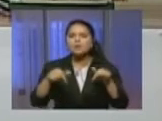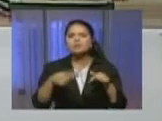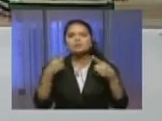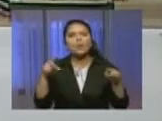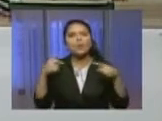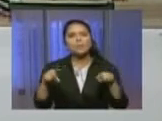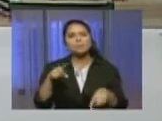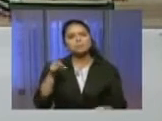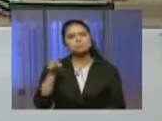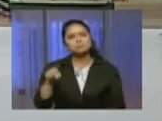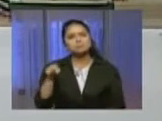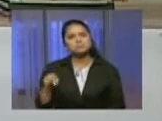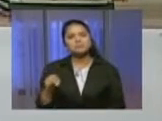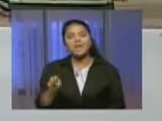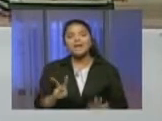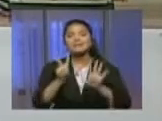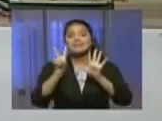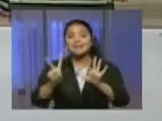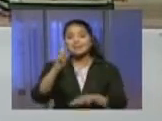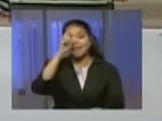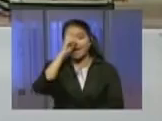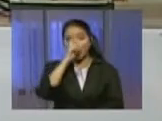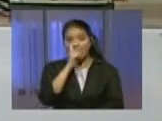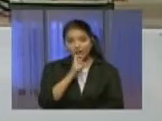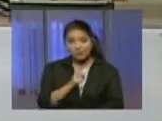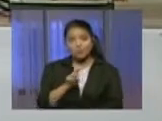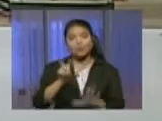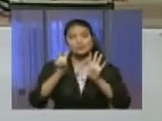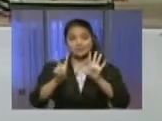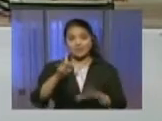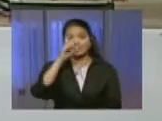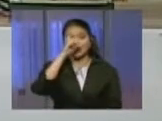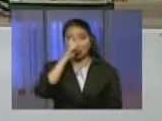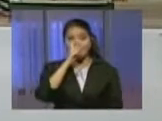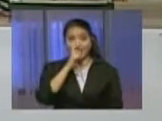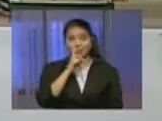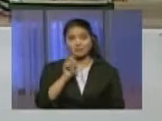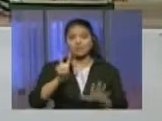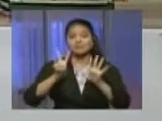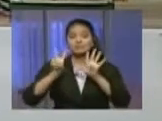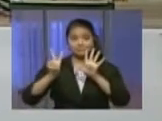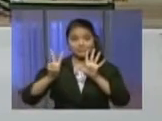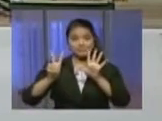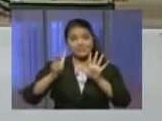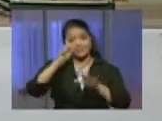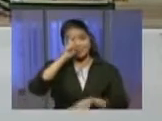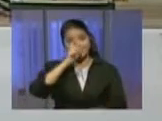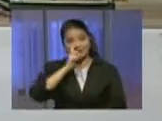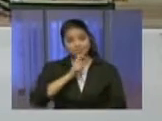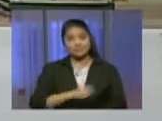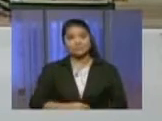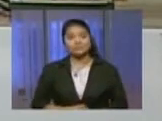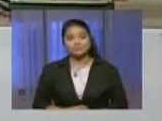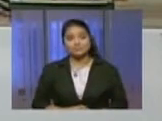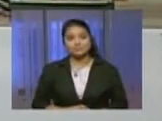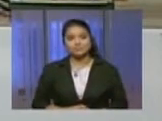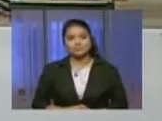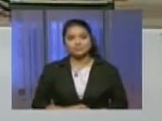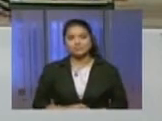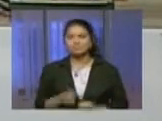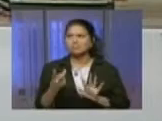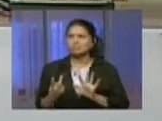cumpliendo 7 años 7 años Mira 7 años Un día como hoy